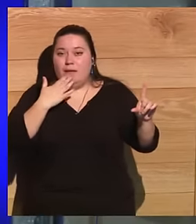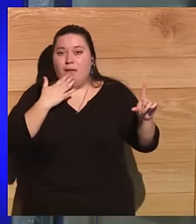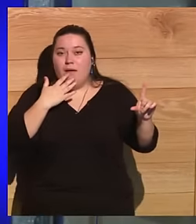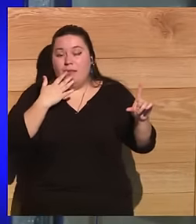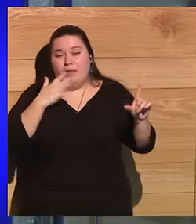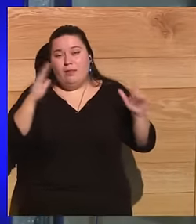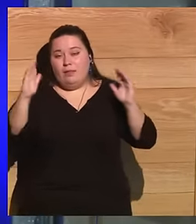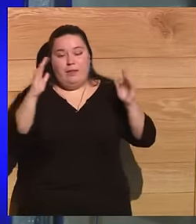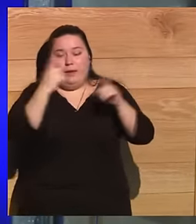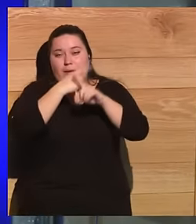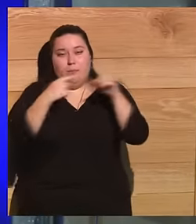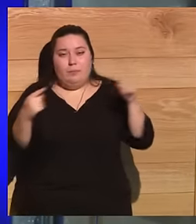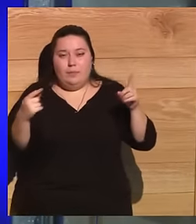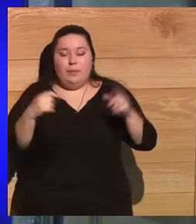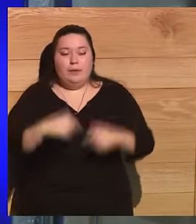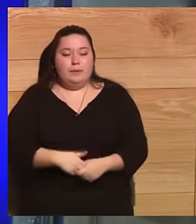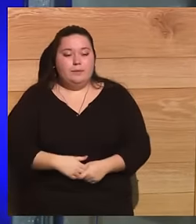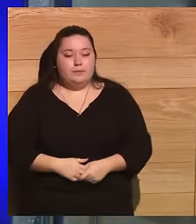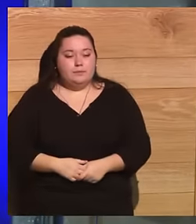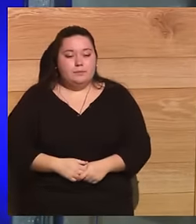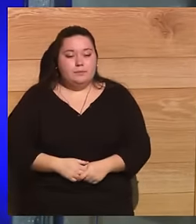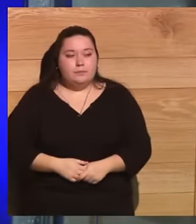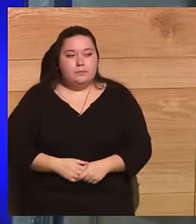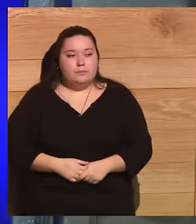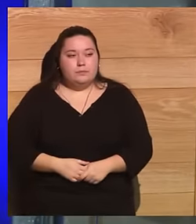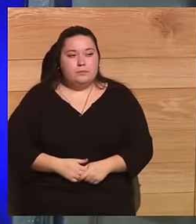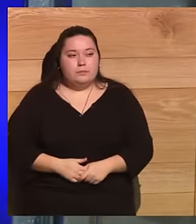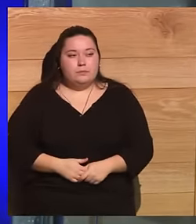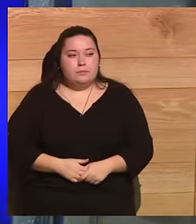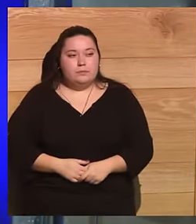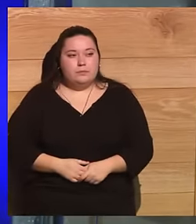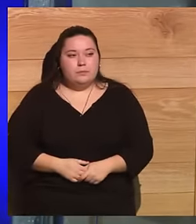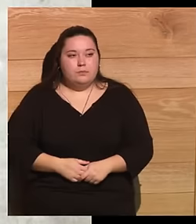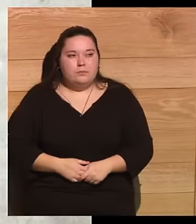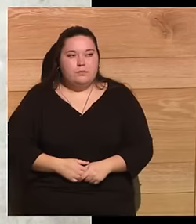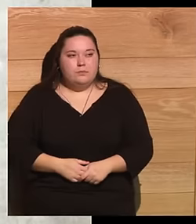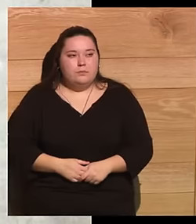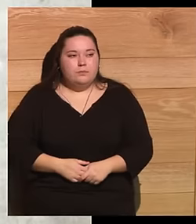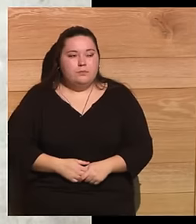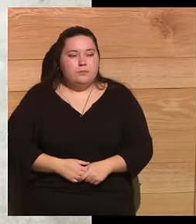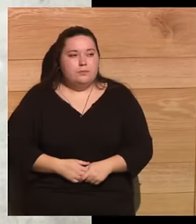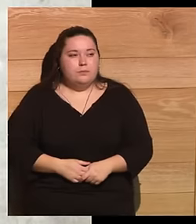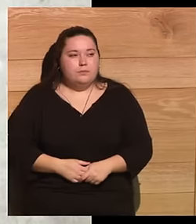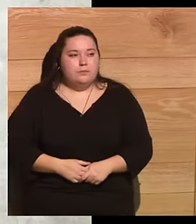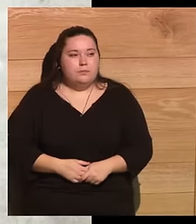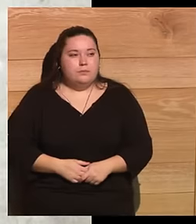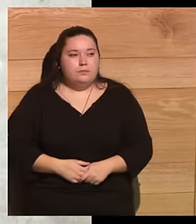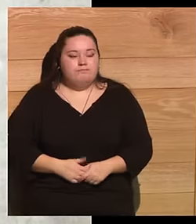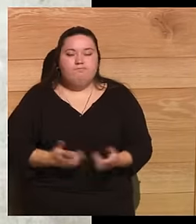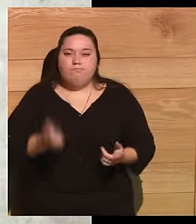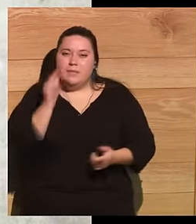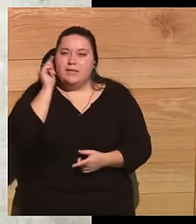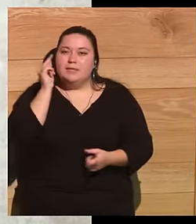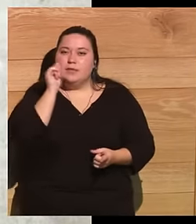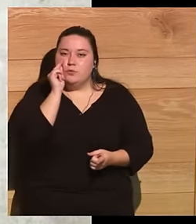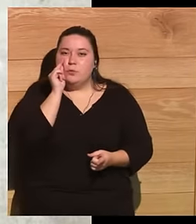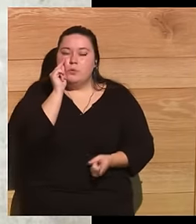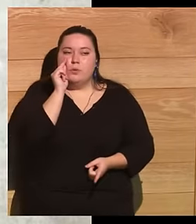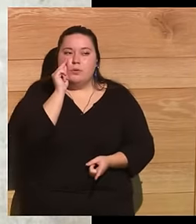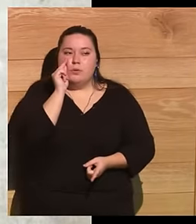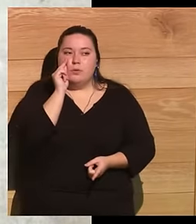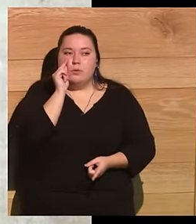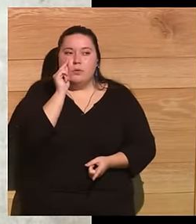Media. Esto es de 1503, porque se descubrió que